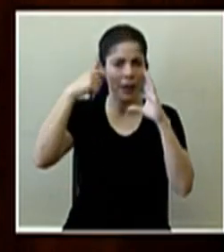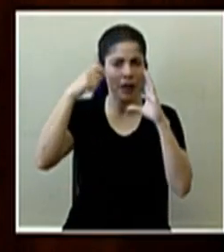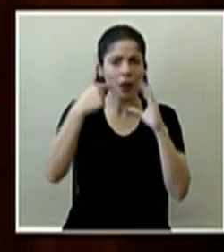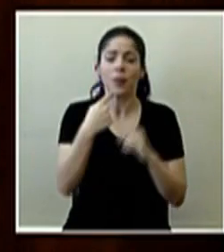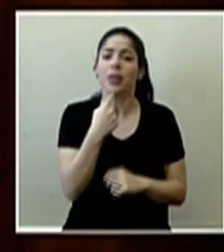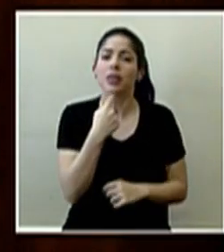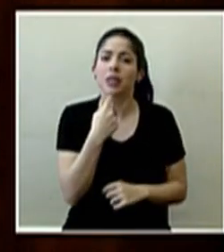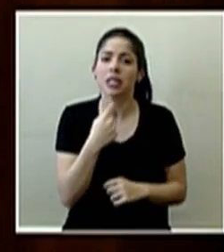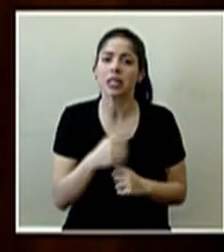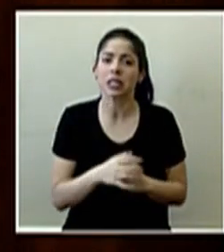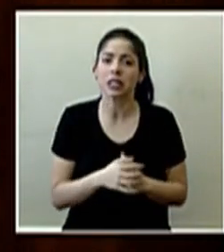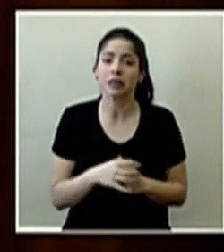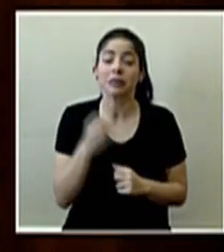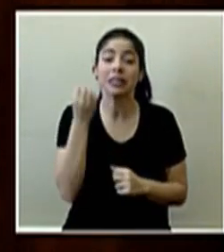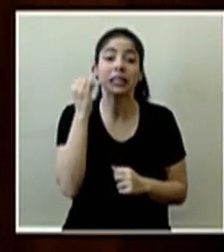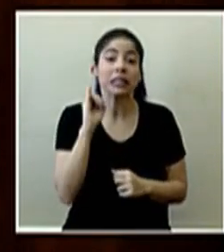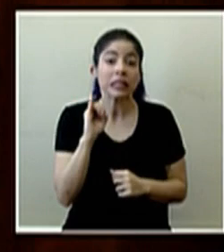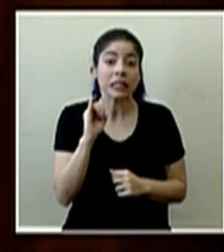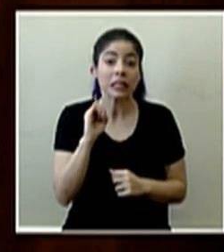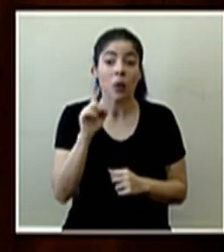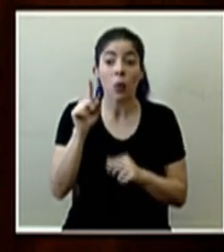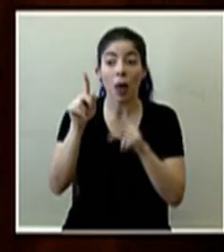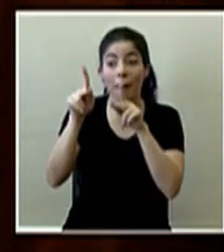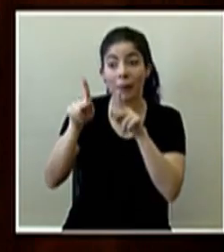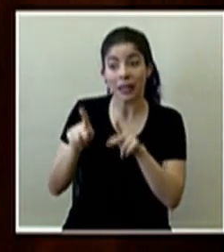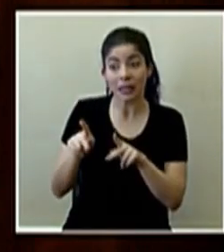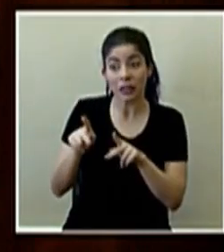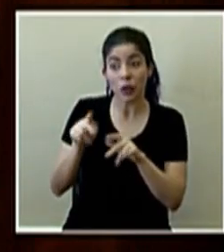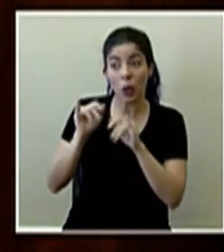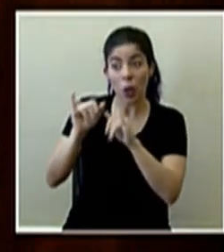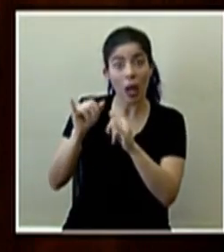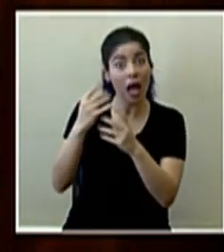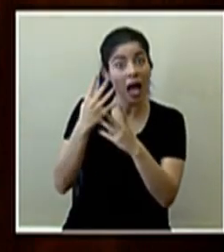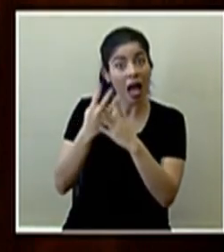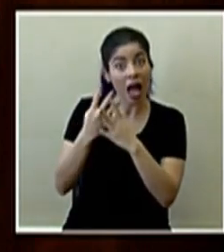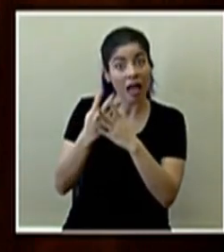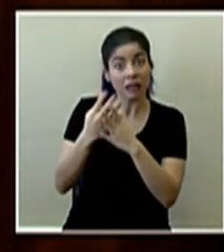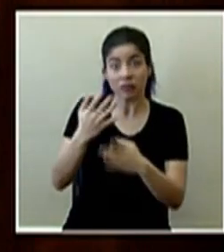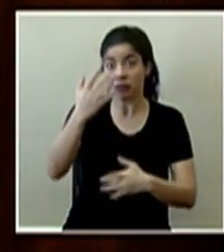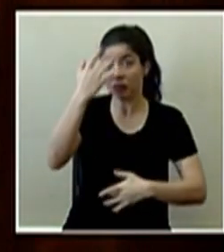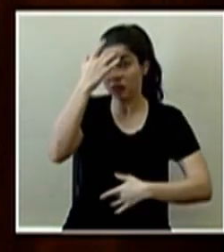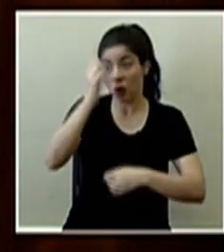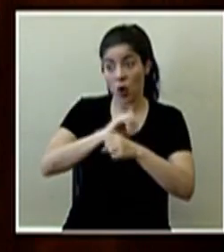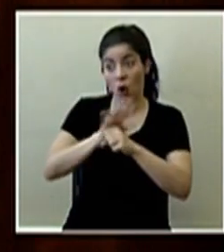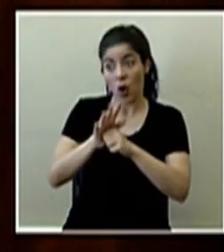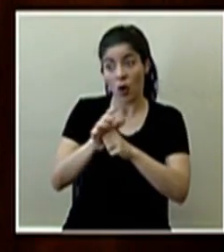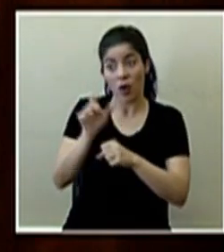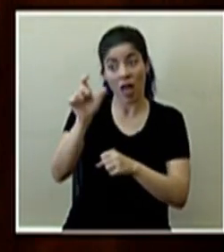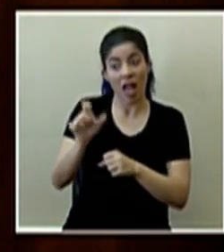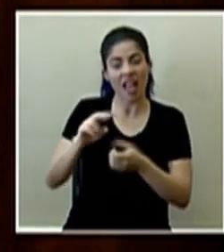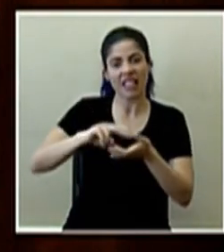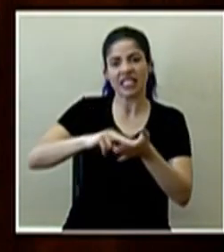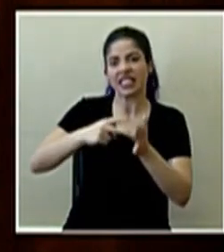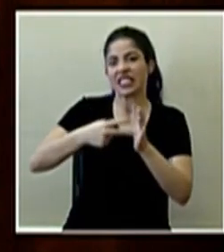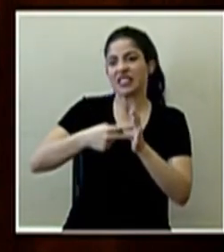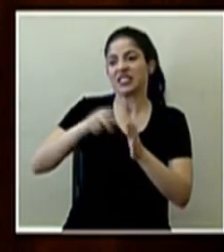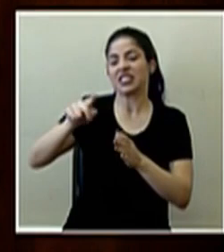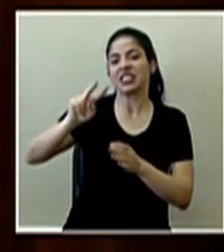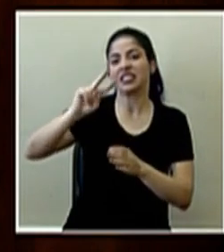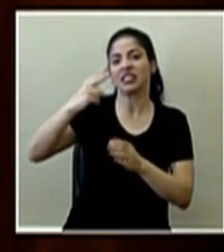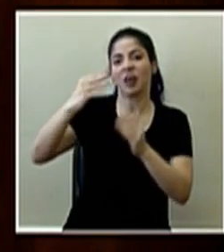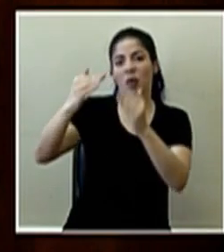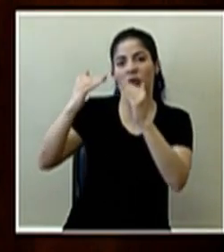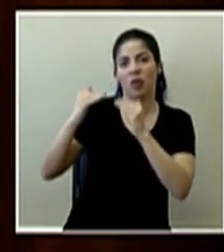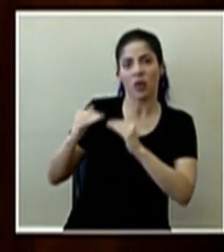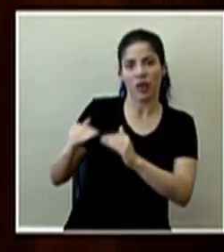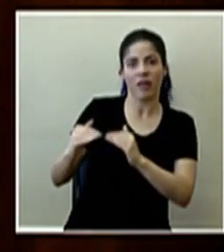dice que si personas privadas de libertad son infectadas, entonces esos van a ser de segunda